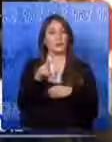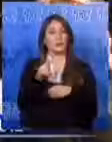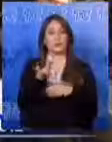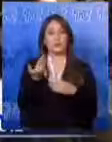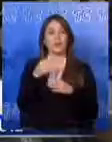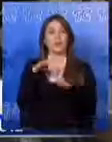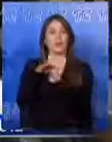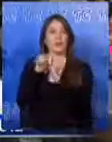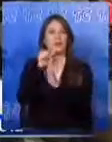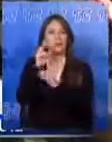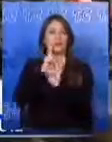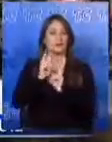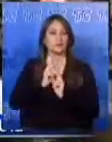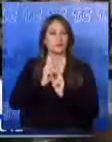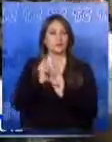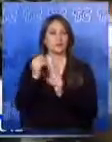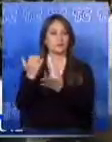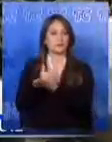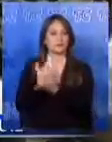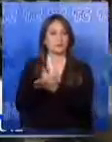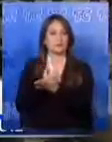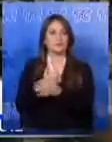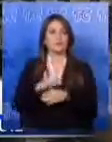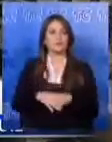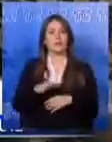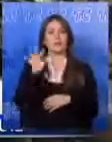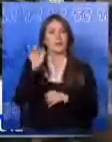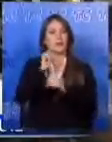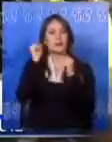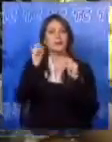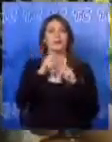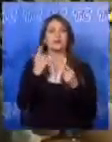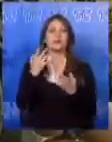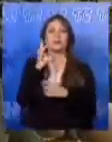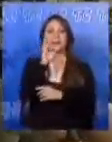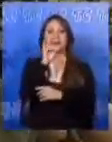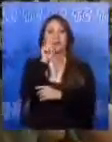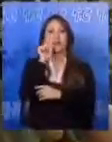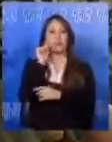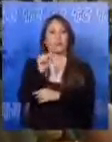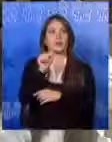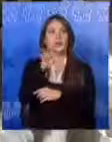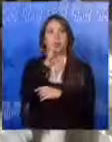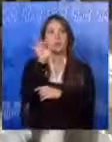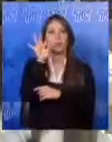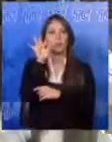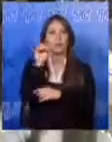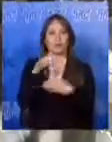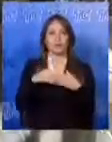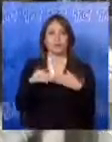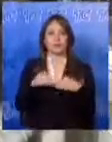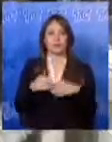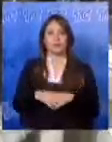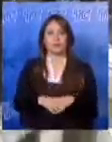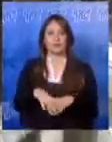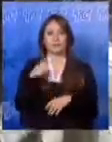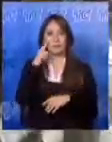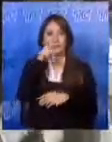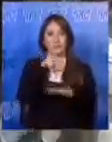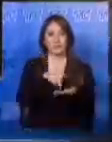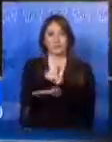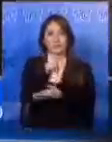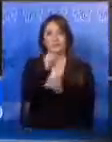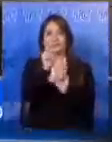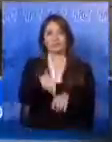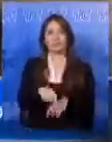la banca todavía no está recaudando, recién son las 9 de la mañana, 71.590 dólares. Para pagar, usted debe